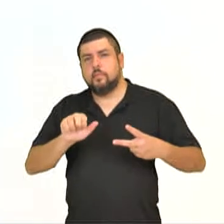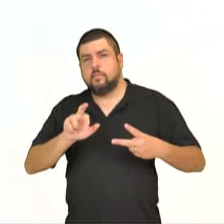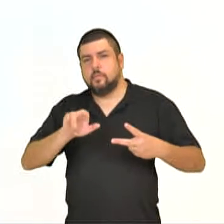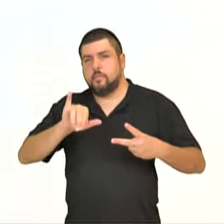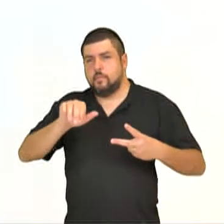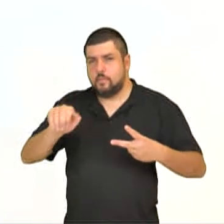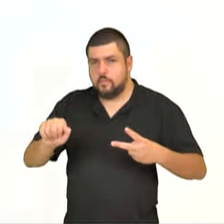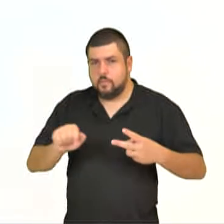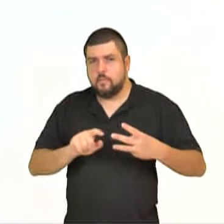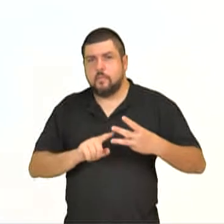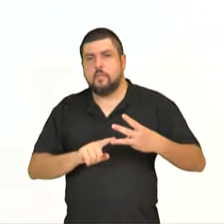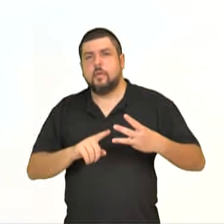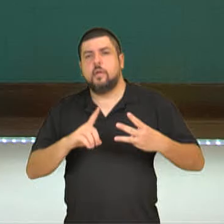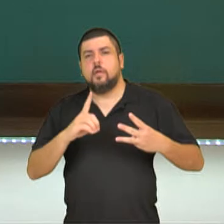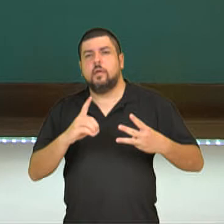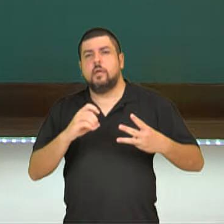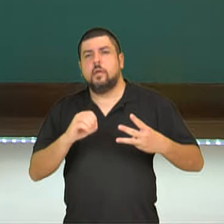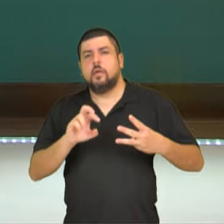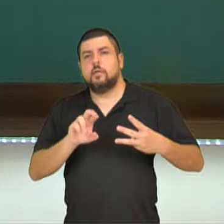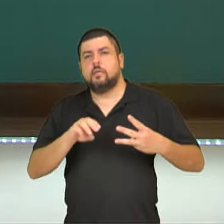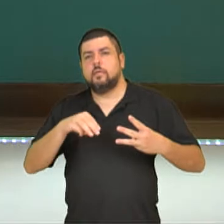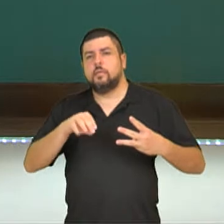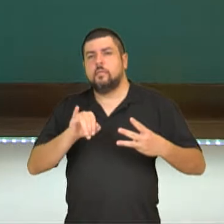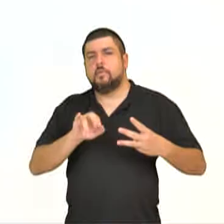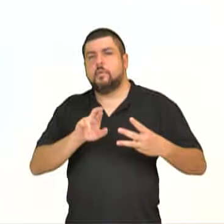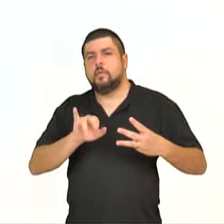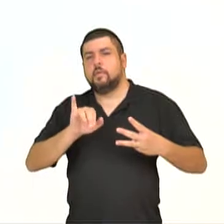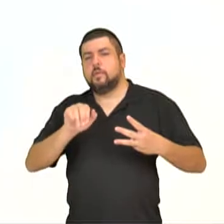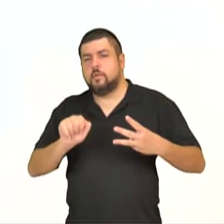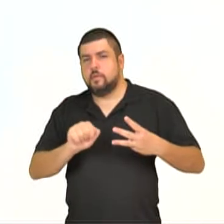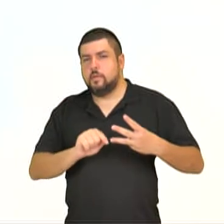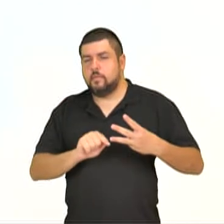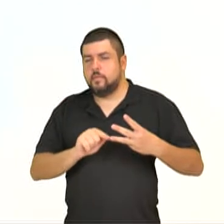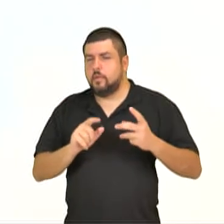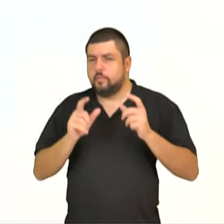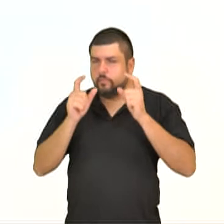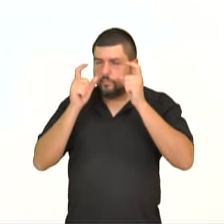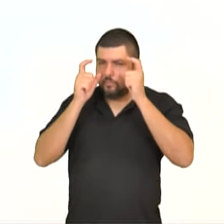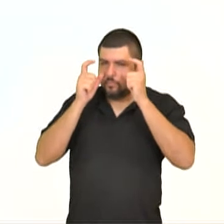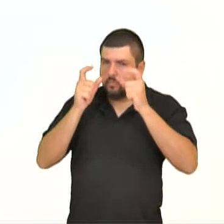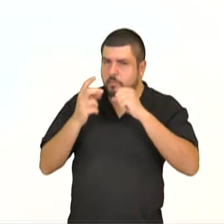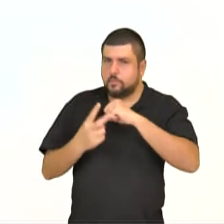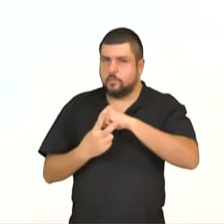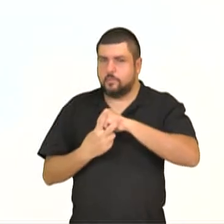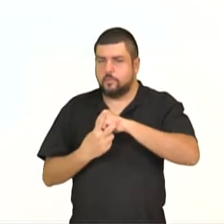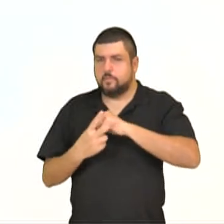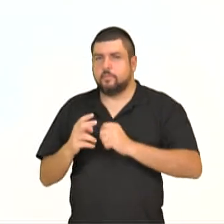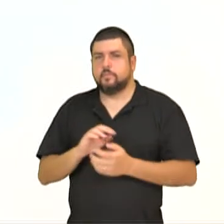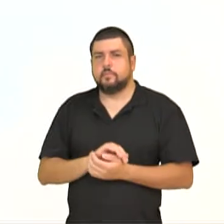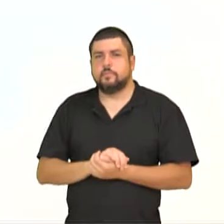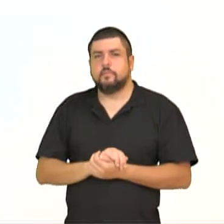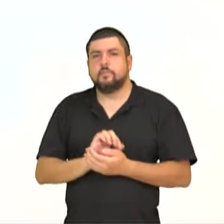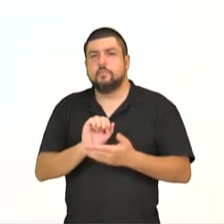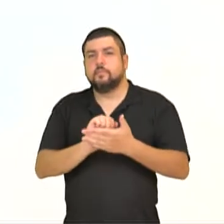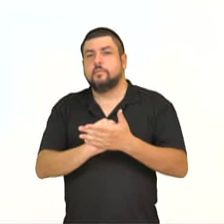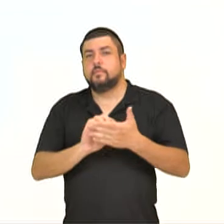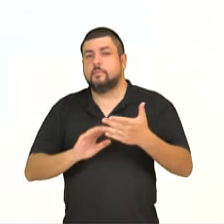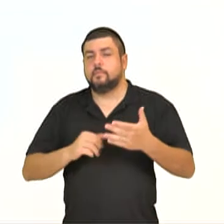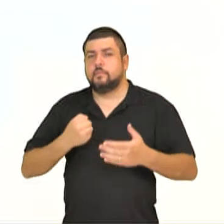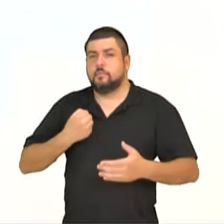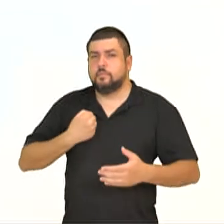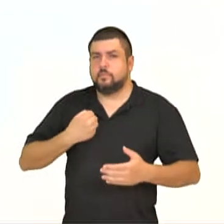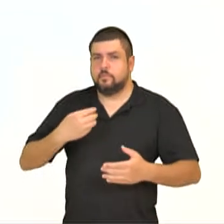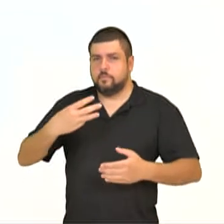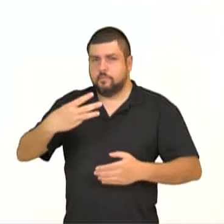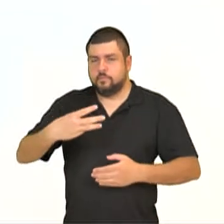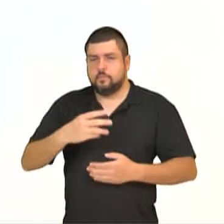dormiría. Miren bien estos verbos. Vamos a seguir. Actividad 3. Identifiquen los